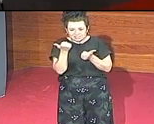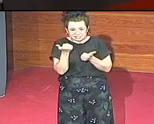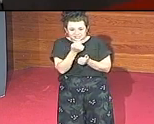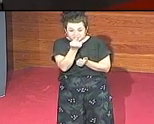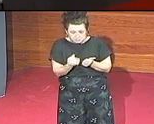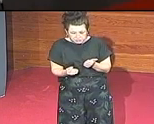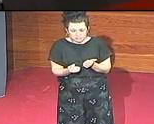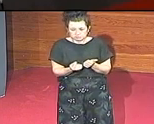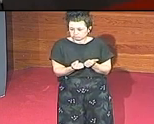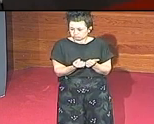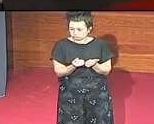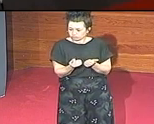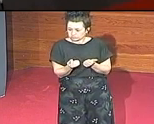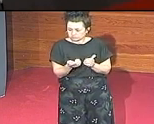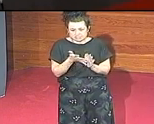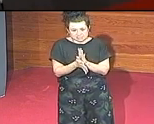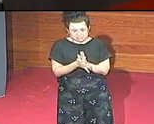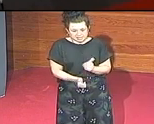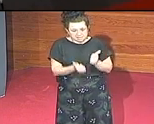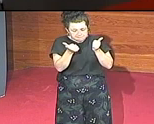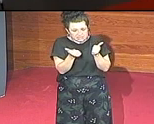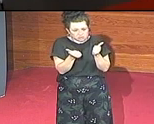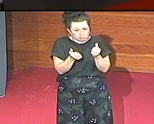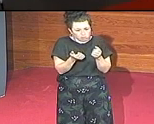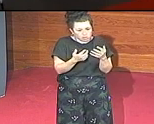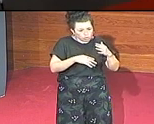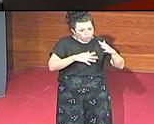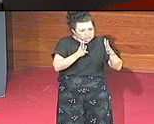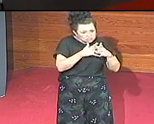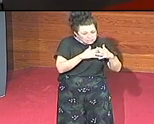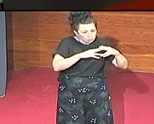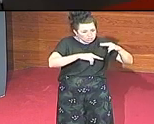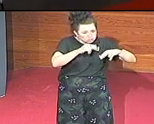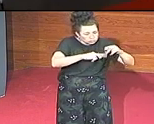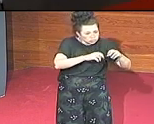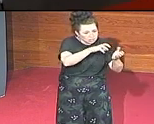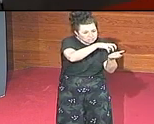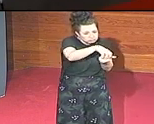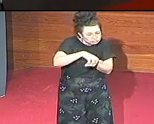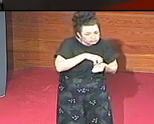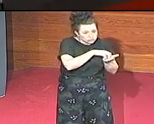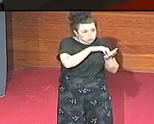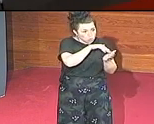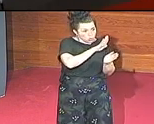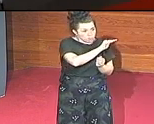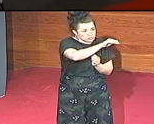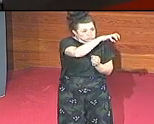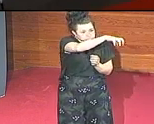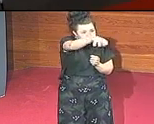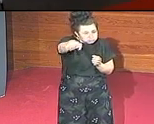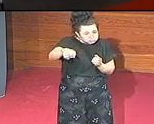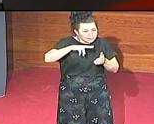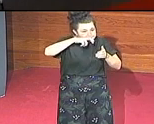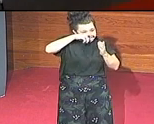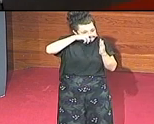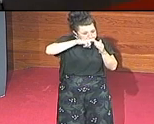había aparte del de los asentamientos que había había por la por la por las montañas pues como eran las minas como eran